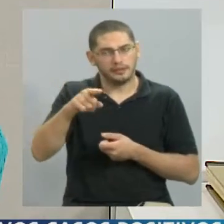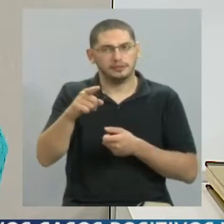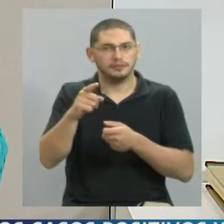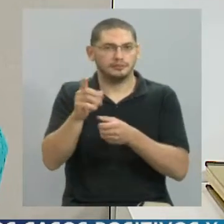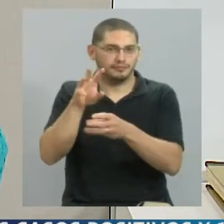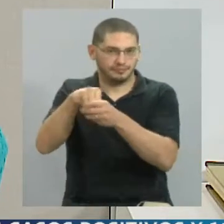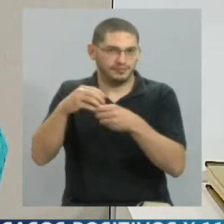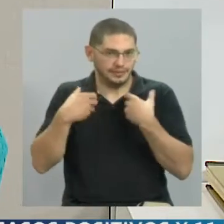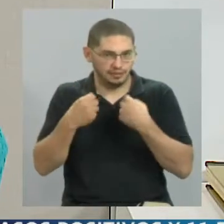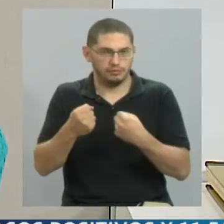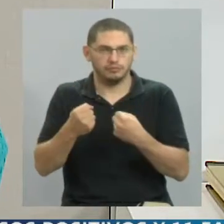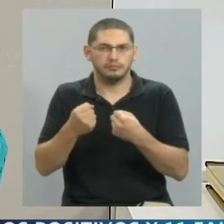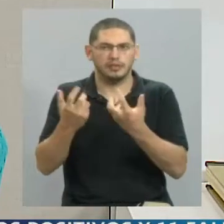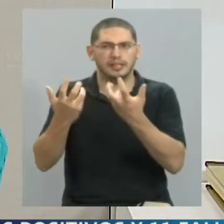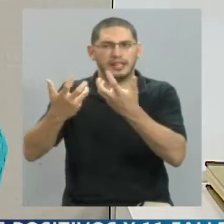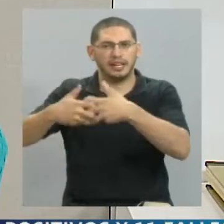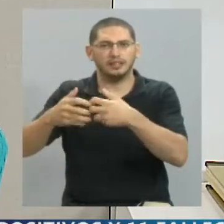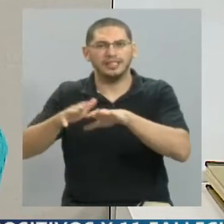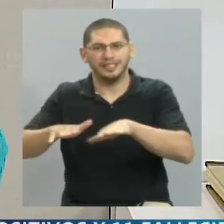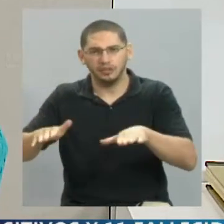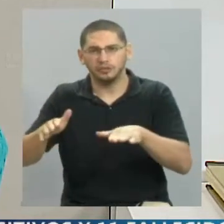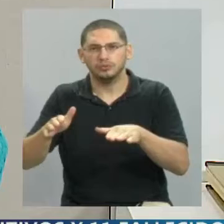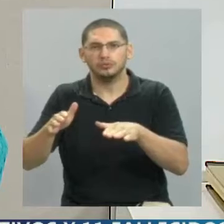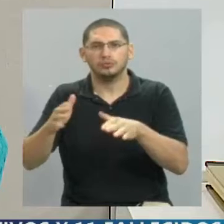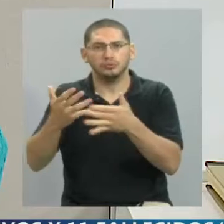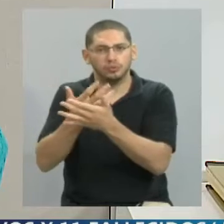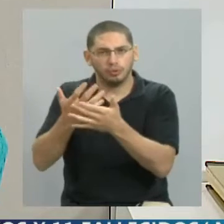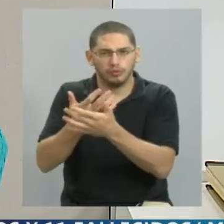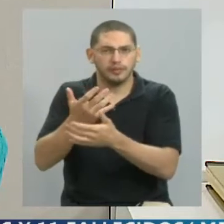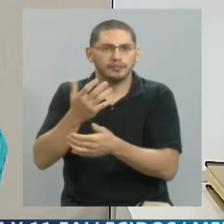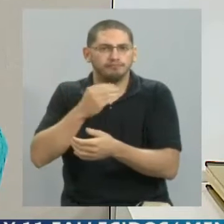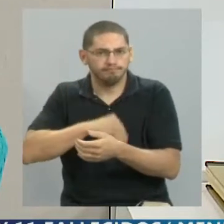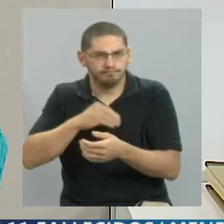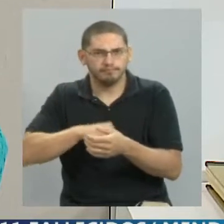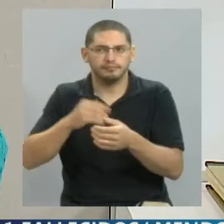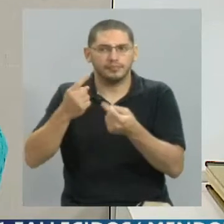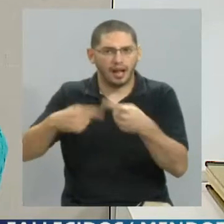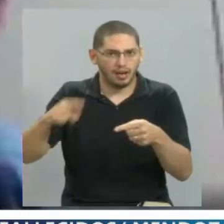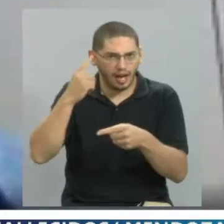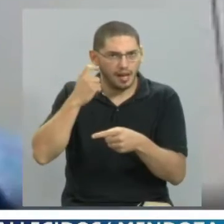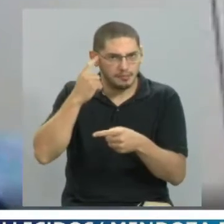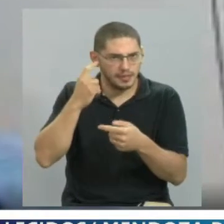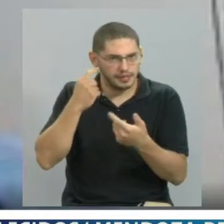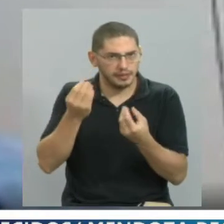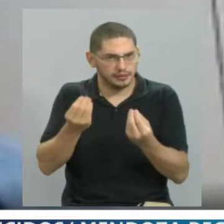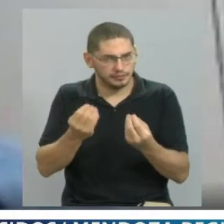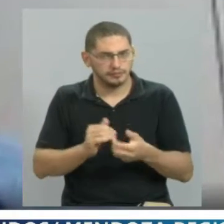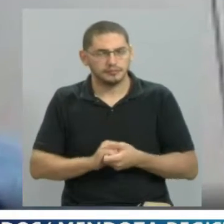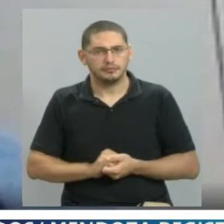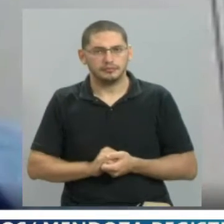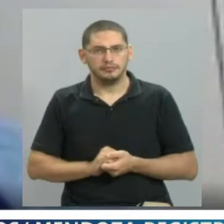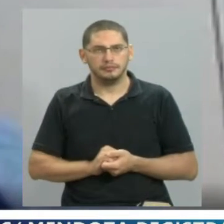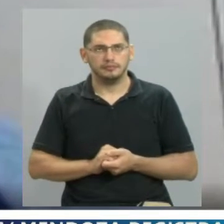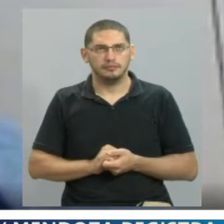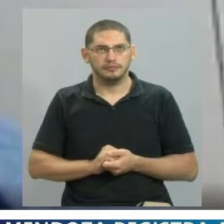en relación, digo, de cómo afectó a los chicos, porque también en eso hay un aprendizaje, ¿no? Mira,